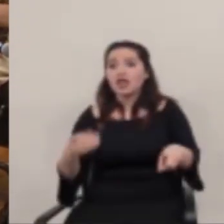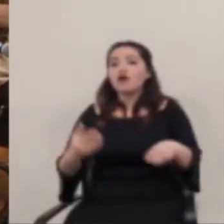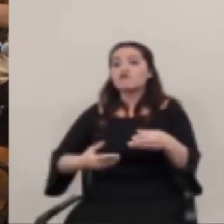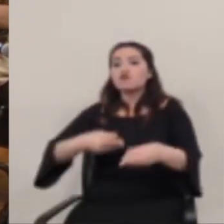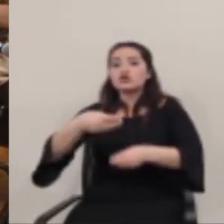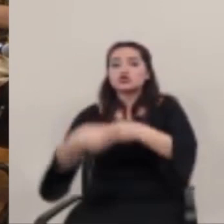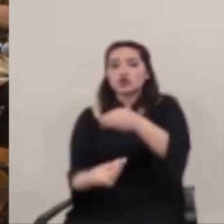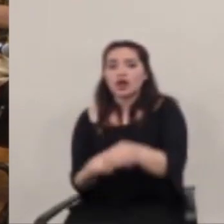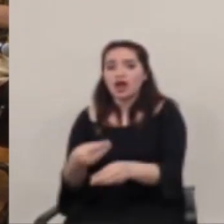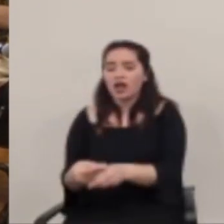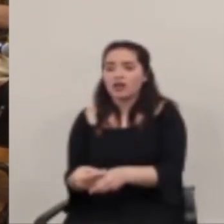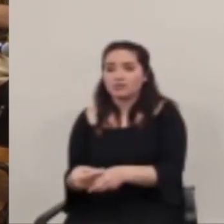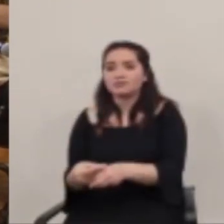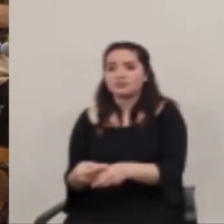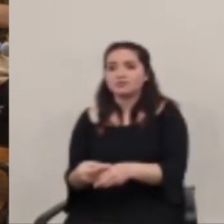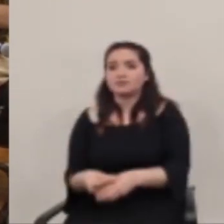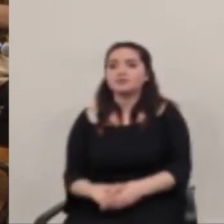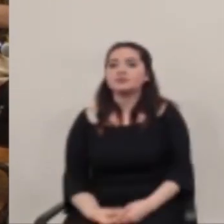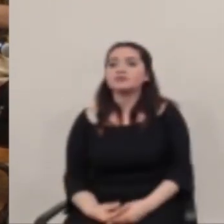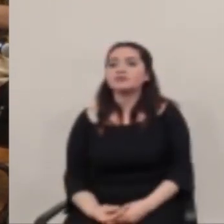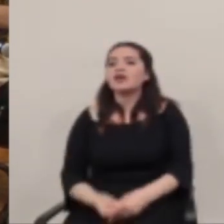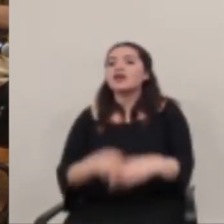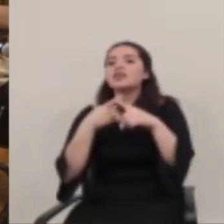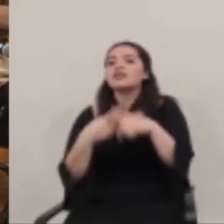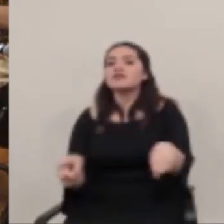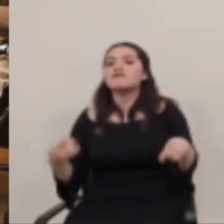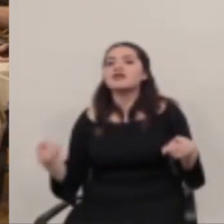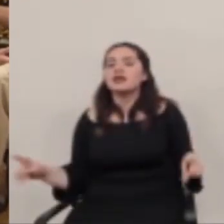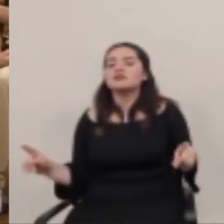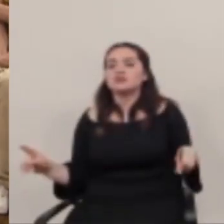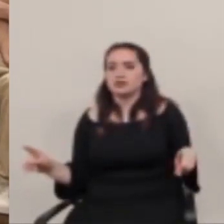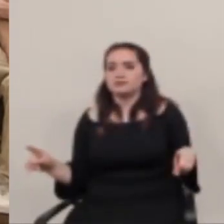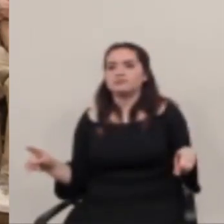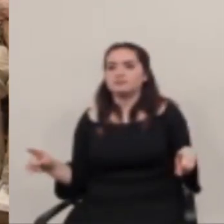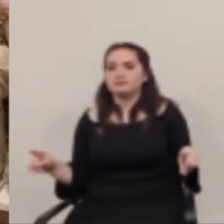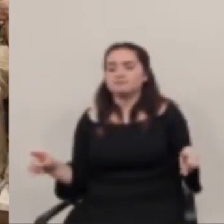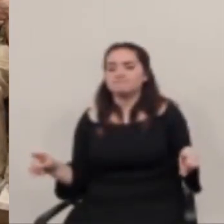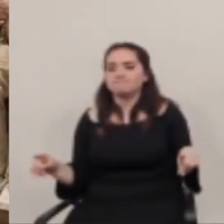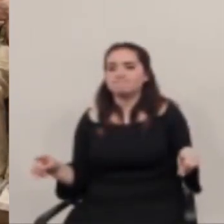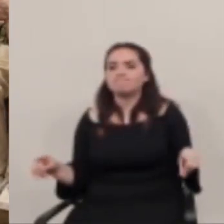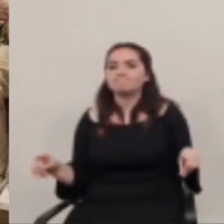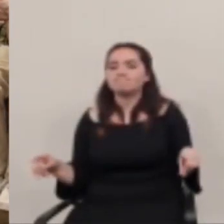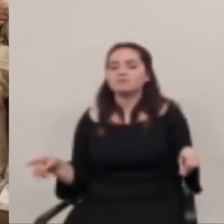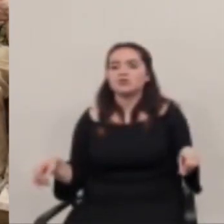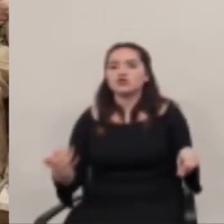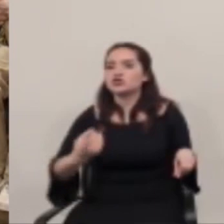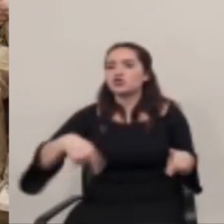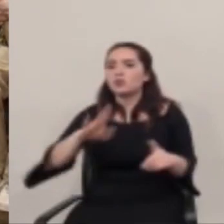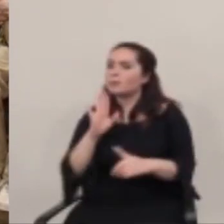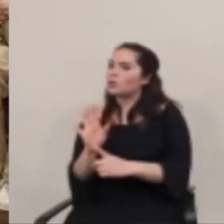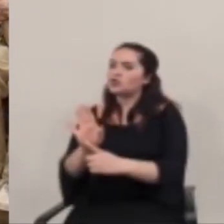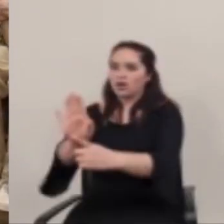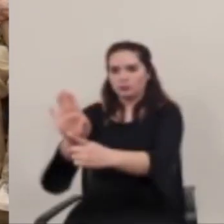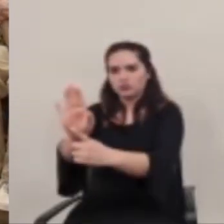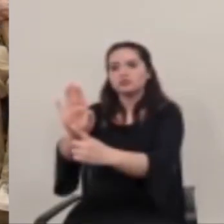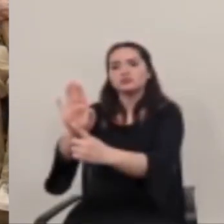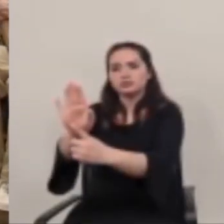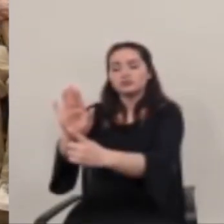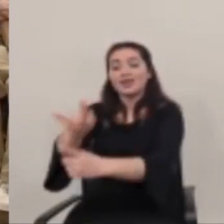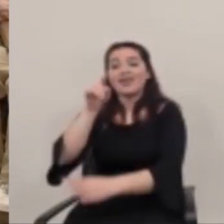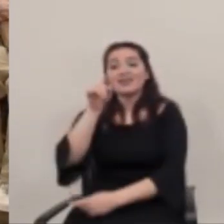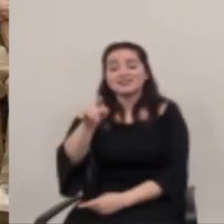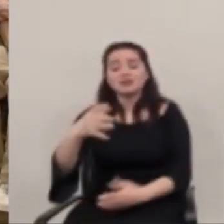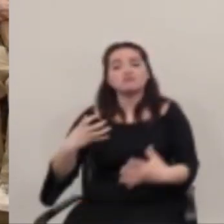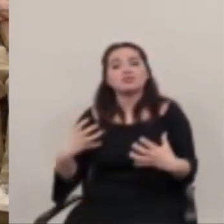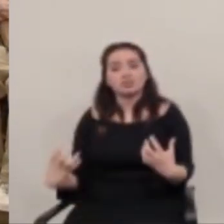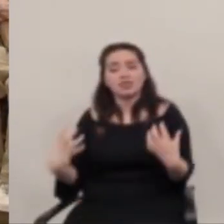disidentes funcionales, como quieran, hay diferentes denominaciones también, nos visibilizamos. Y eso es una tarea